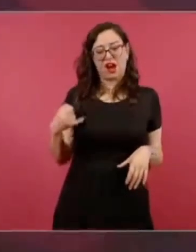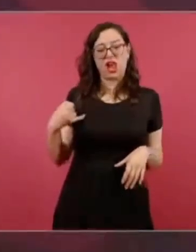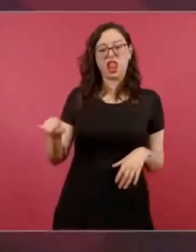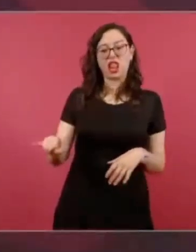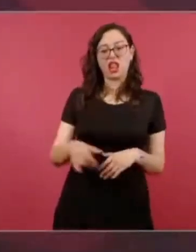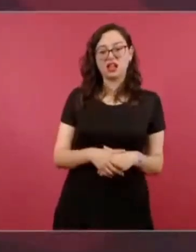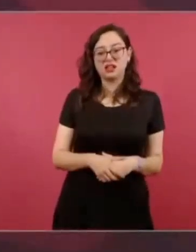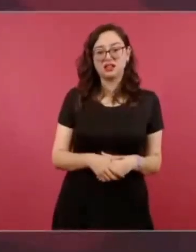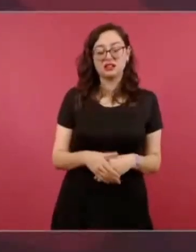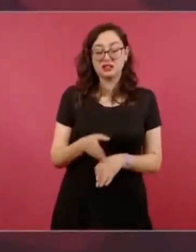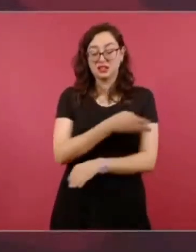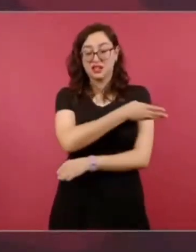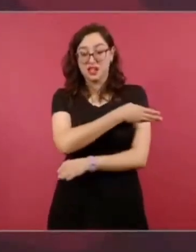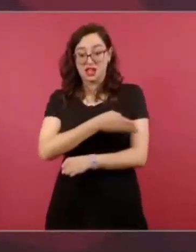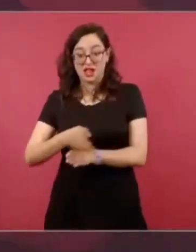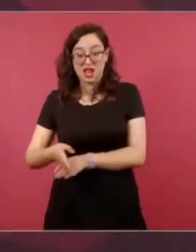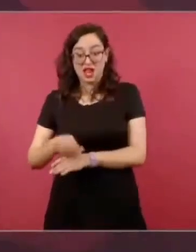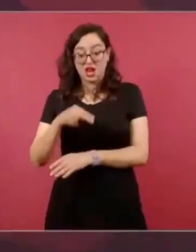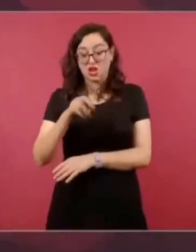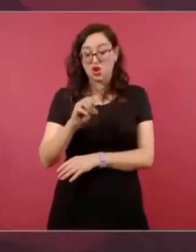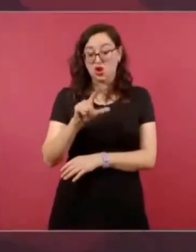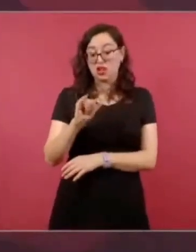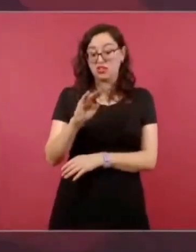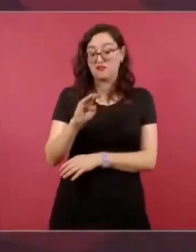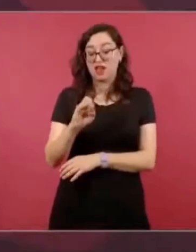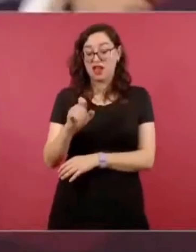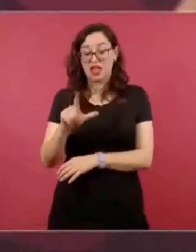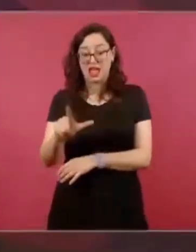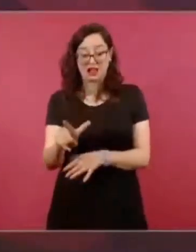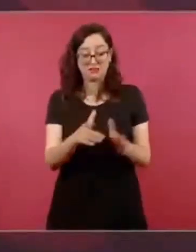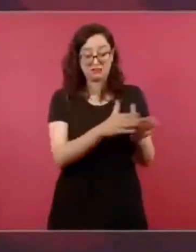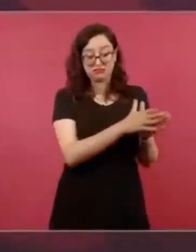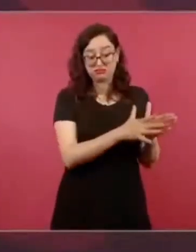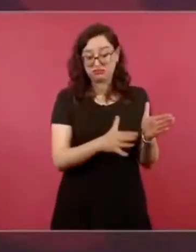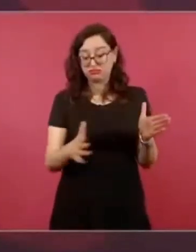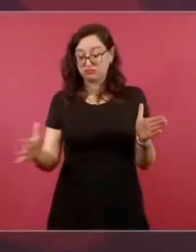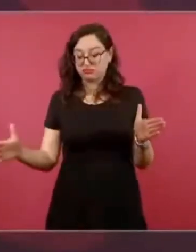deudas de una minoría en deuda pública?